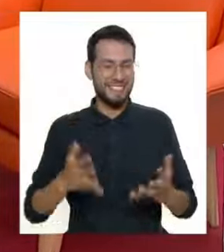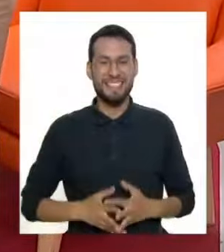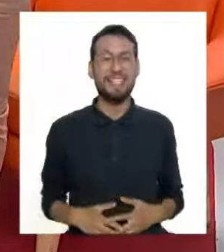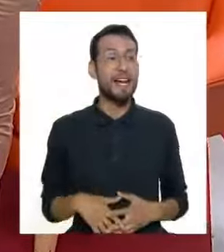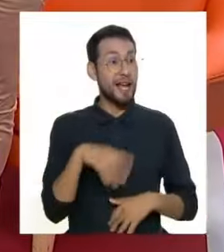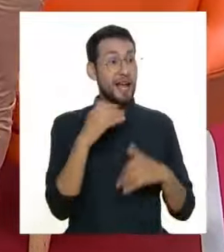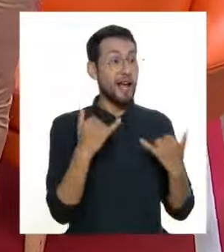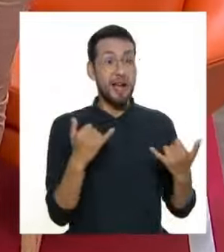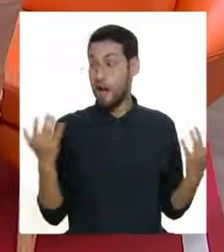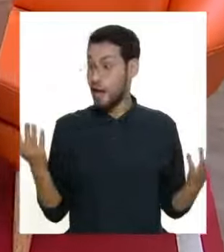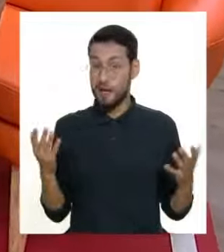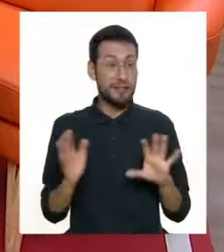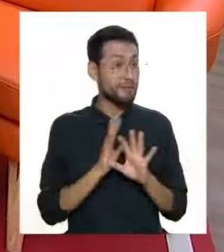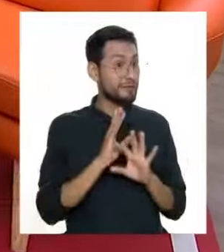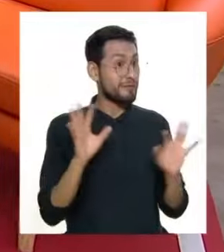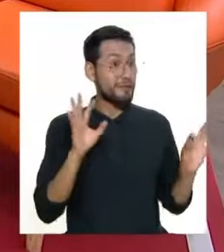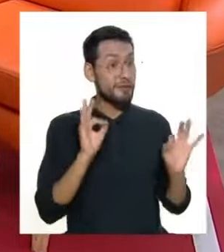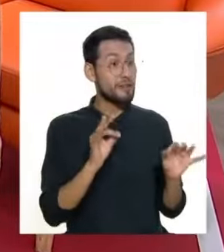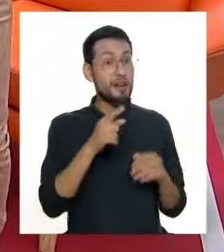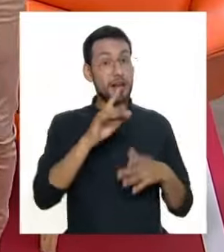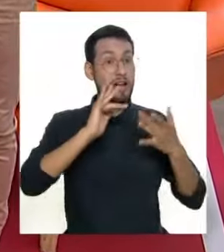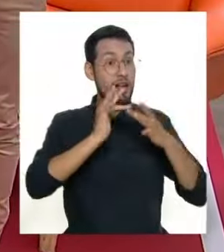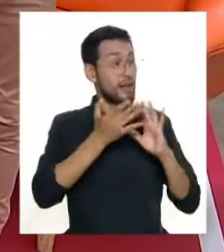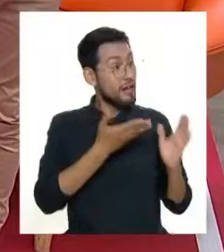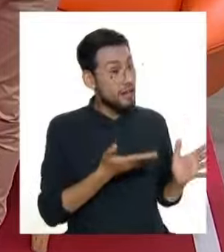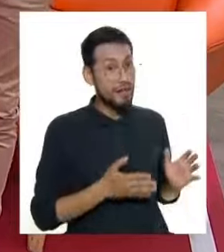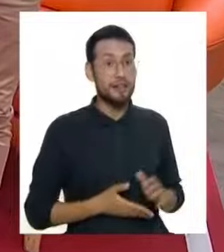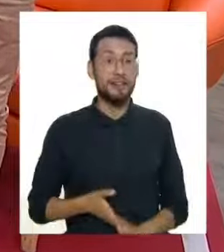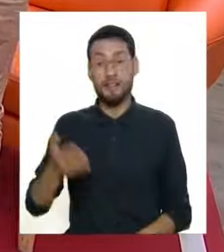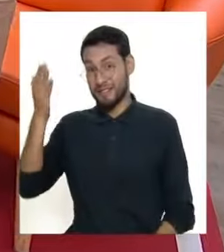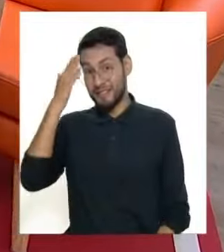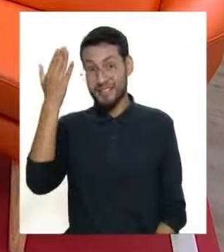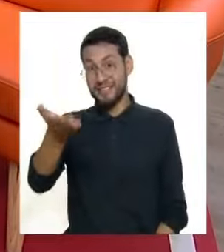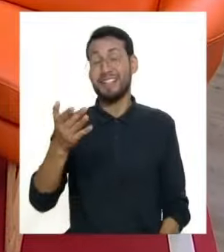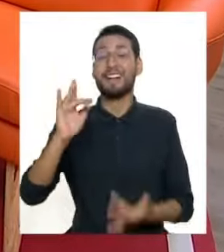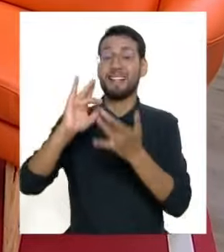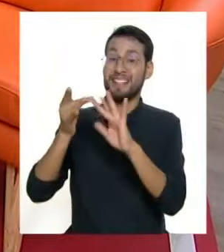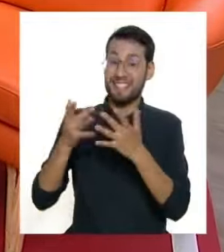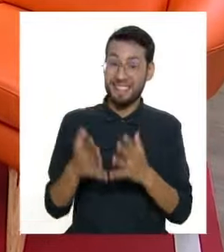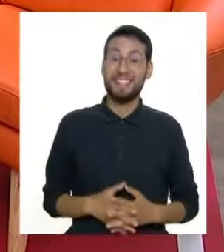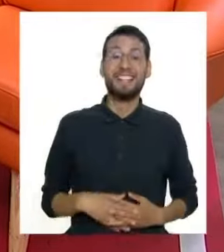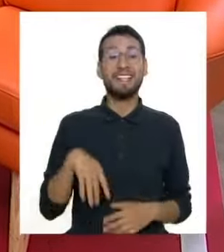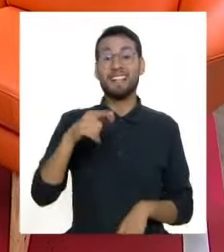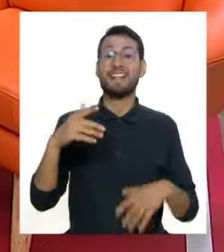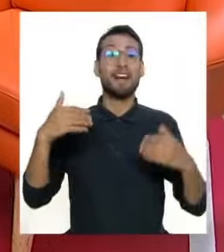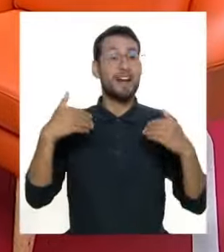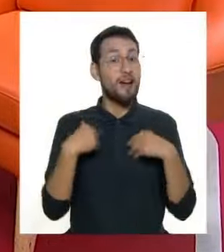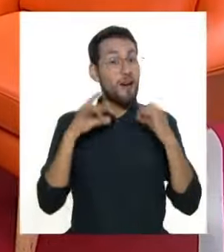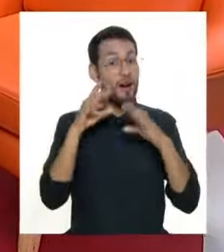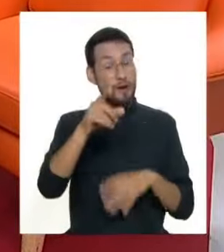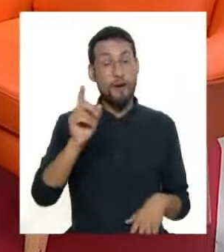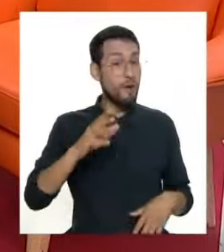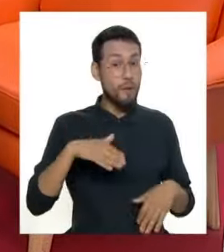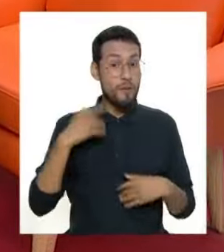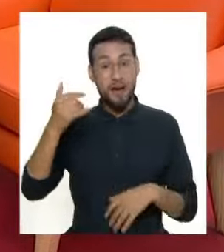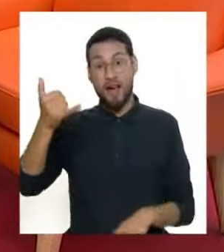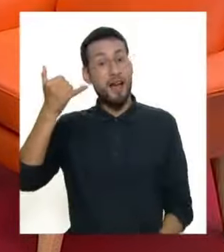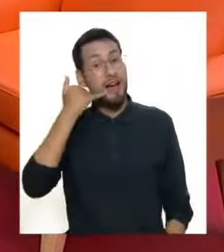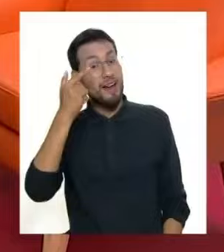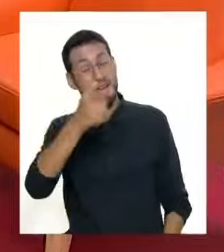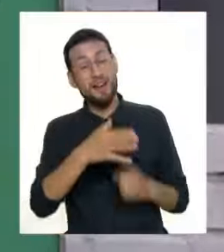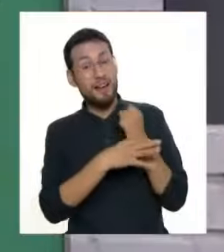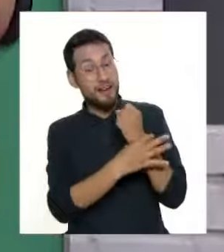Ese ritmo que tanto me gusta. Ya estamos. Oye, las redes sociales. Ya sabes que también estamos en nuestras redes sociales. En caso no puedas darle una llamadita